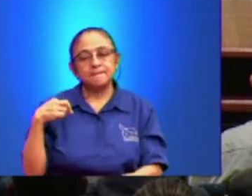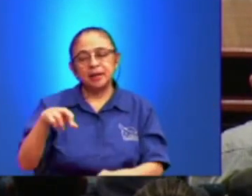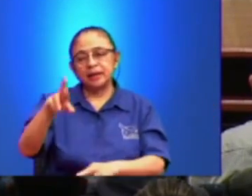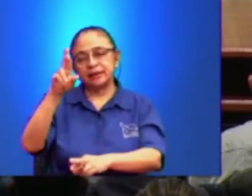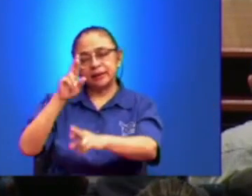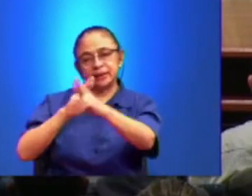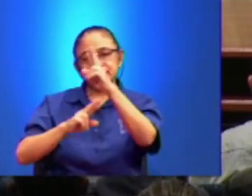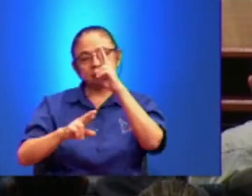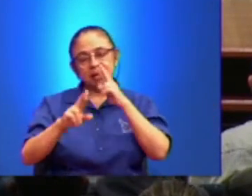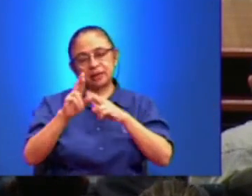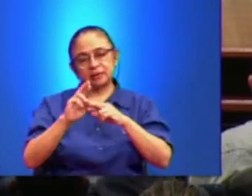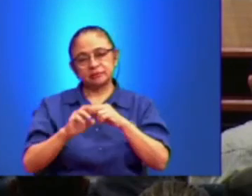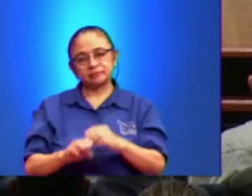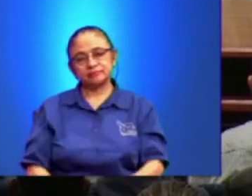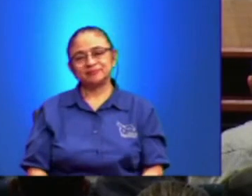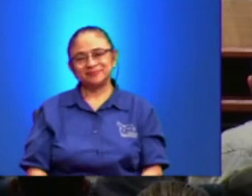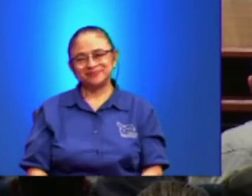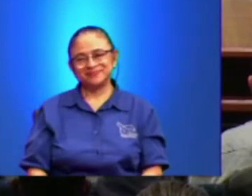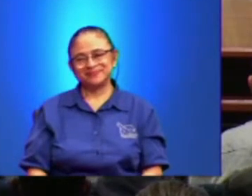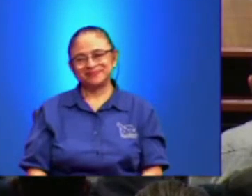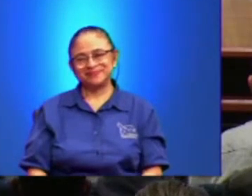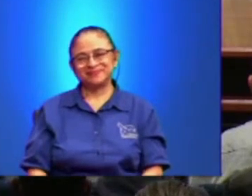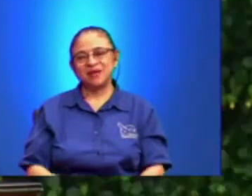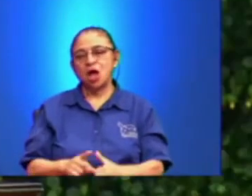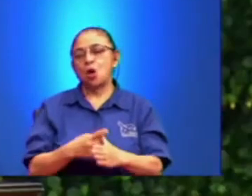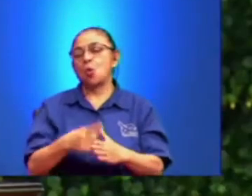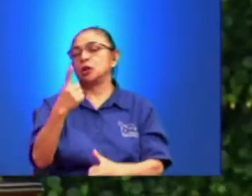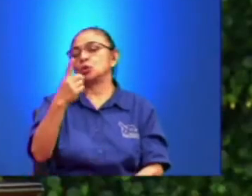regresar el brinco